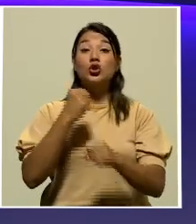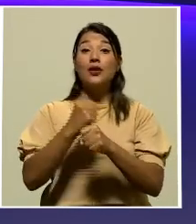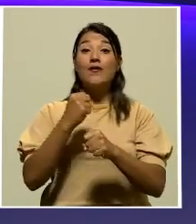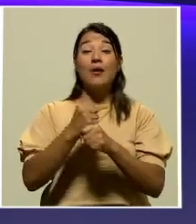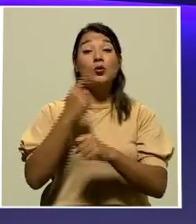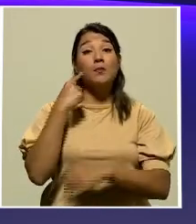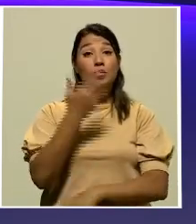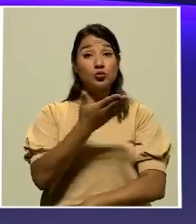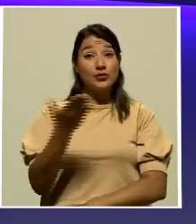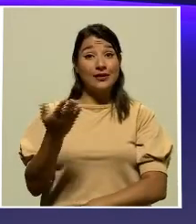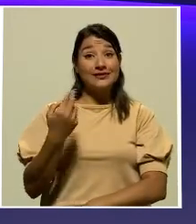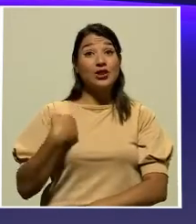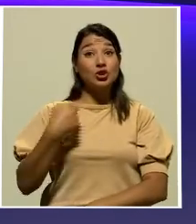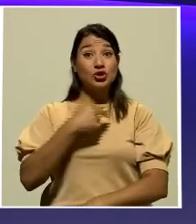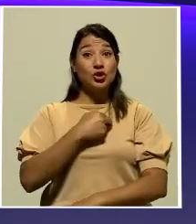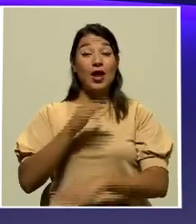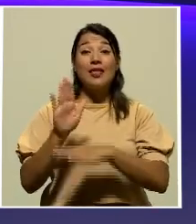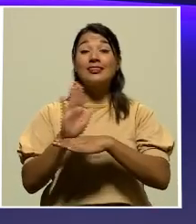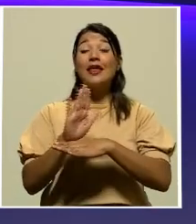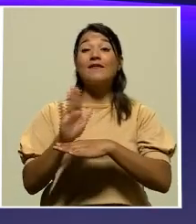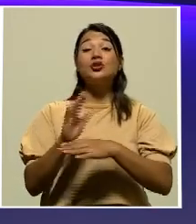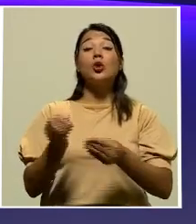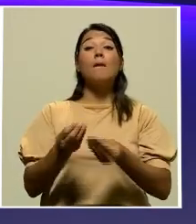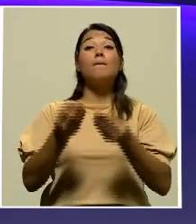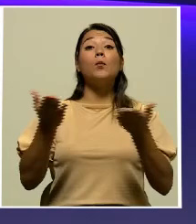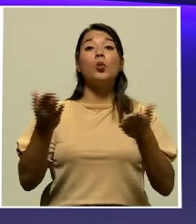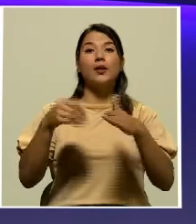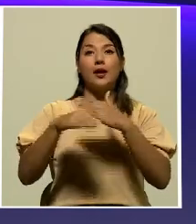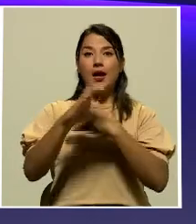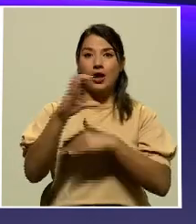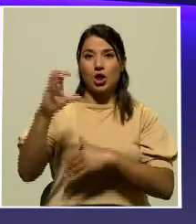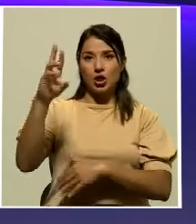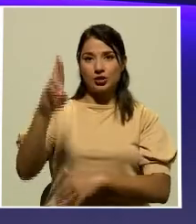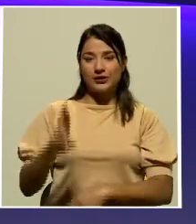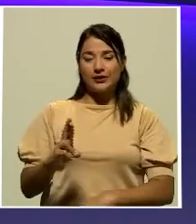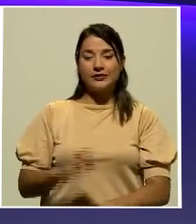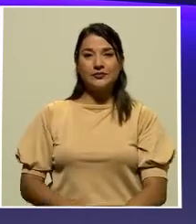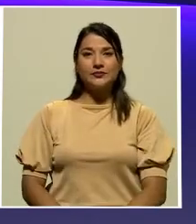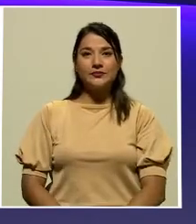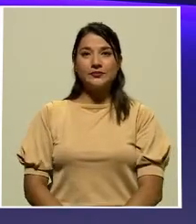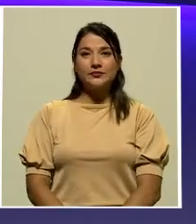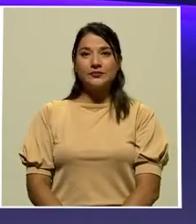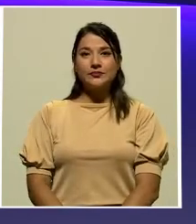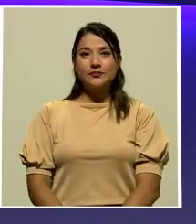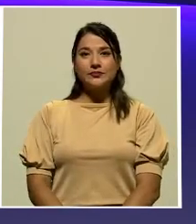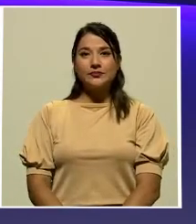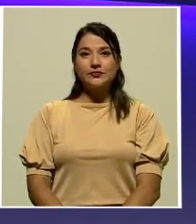usted. Somos la televisión pública de Costa Rica.